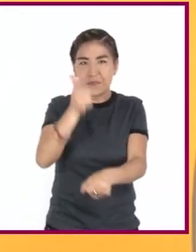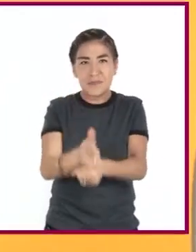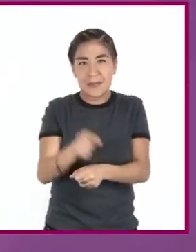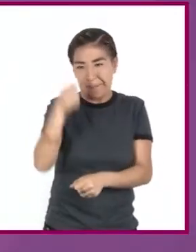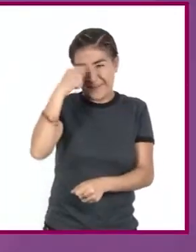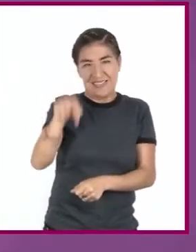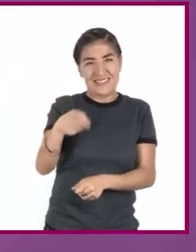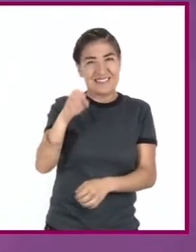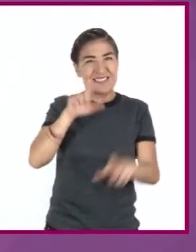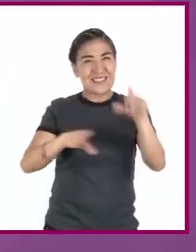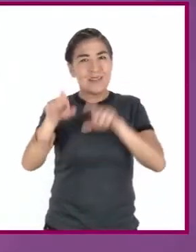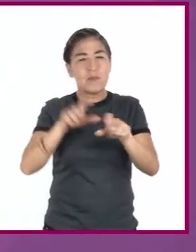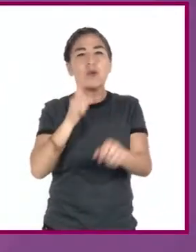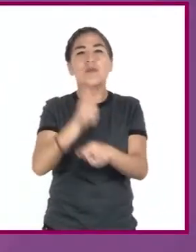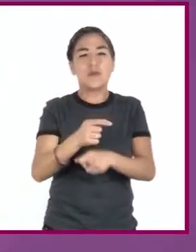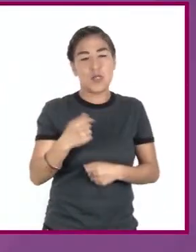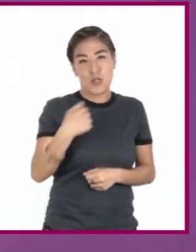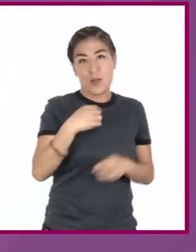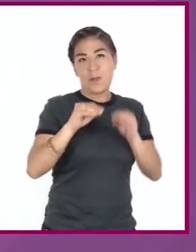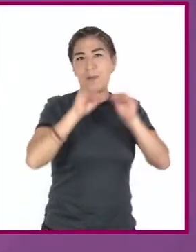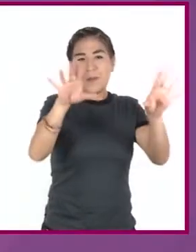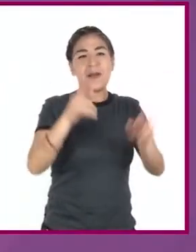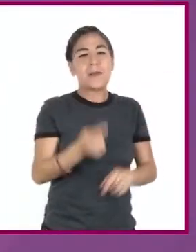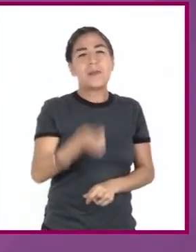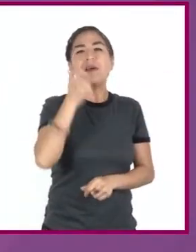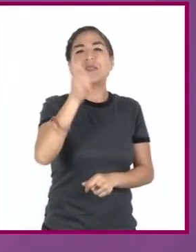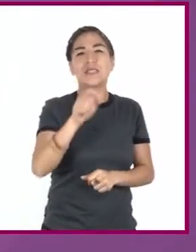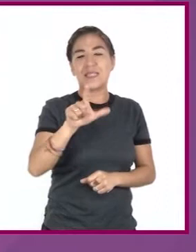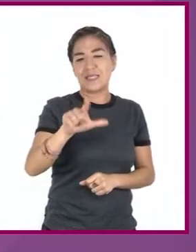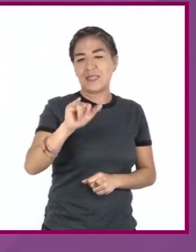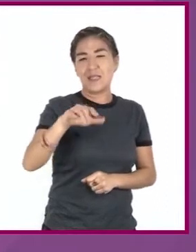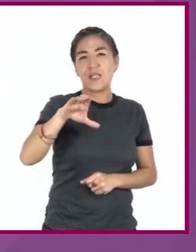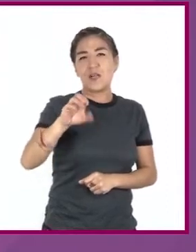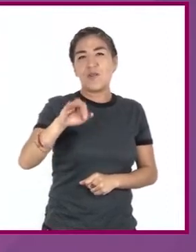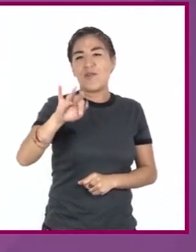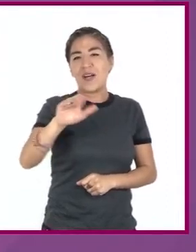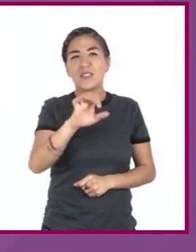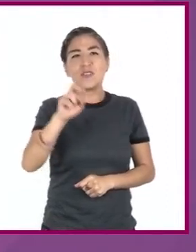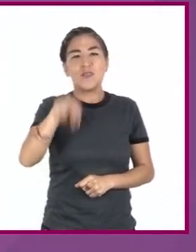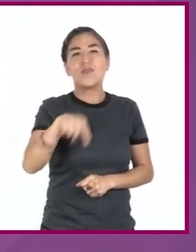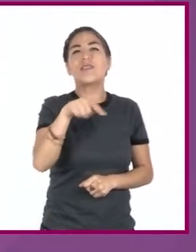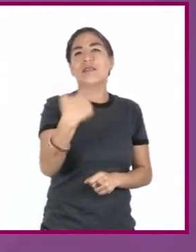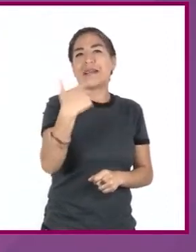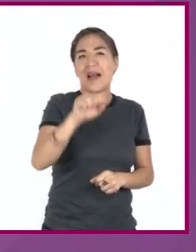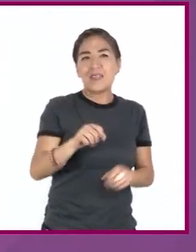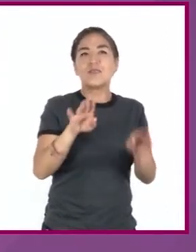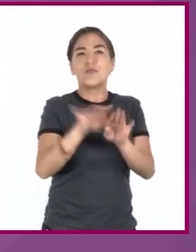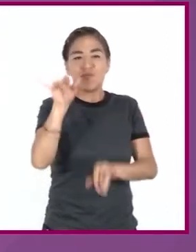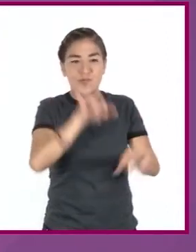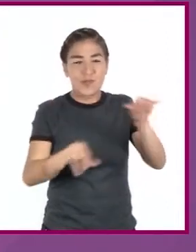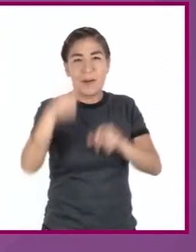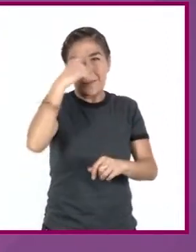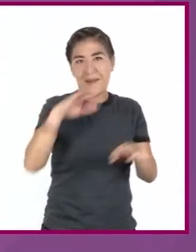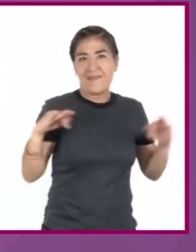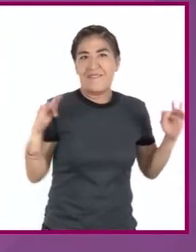química? Publiqué el primer estudio sobre la licuefacción de los gases sometidos a presión y enfriamiento.